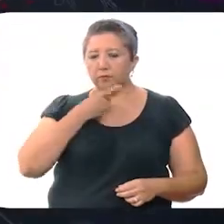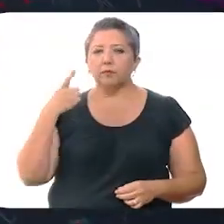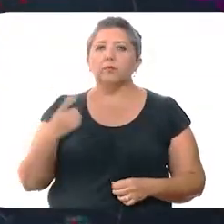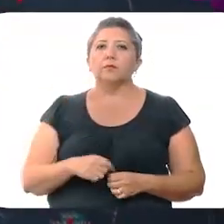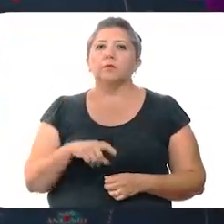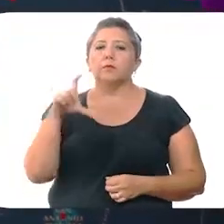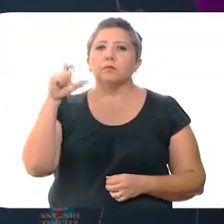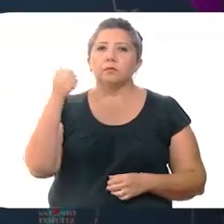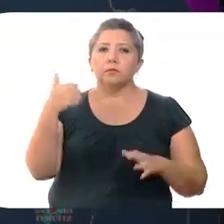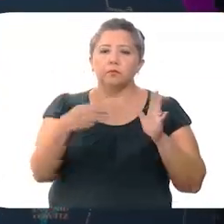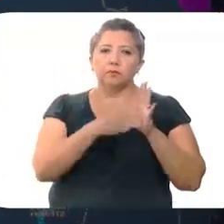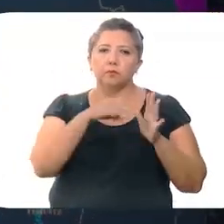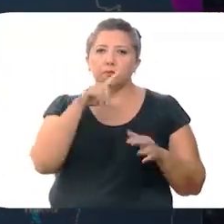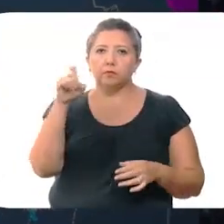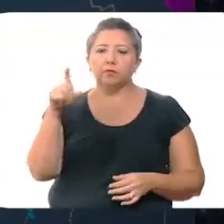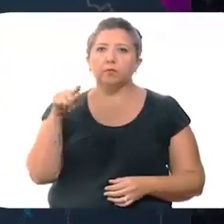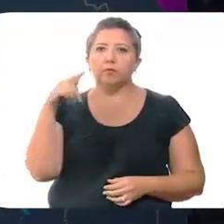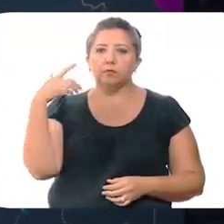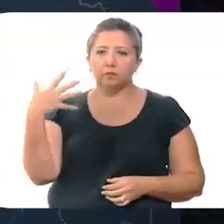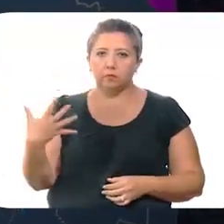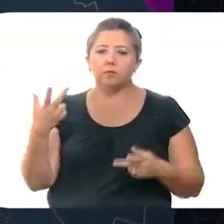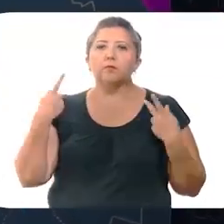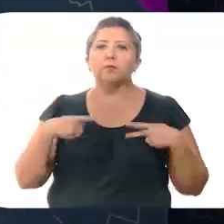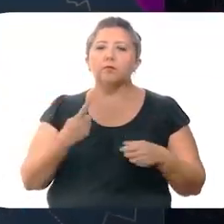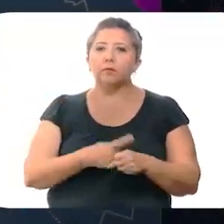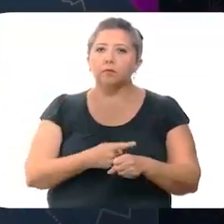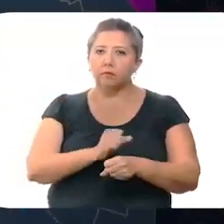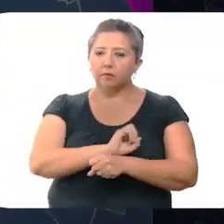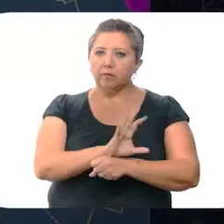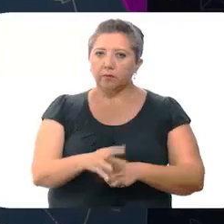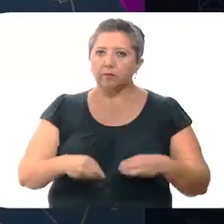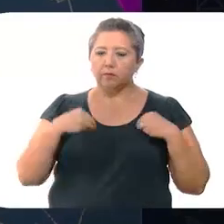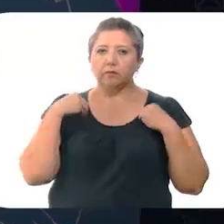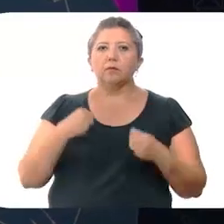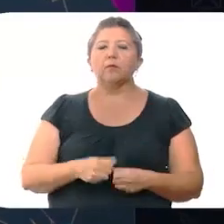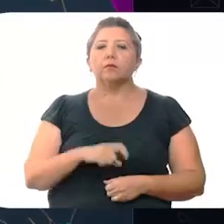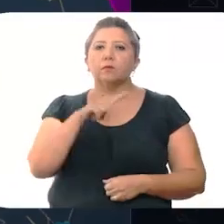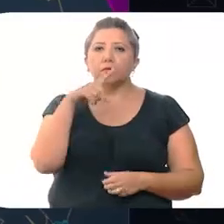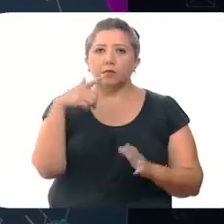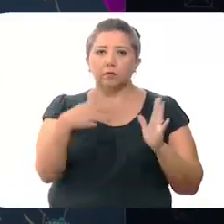diagnosticado 26.175 personas contagiadas de coronavirus que viven,